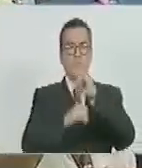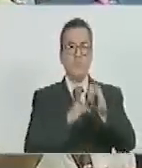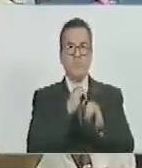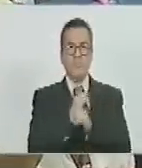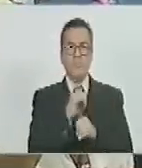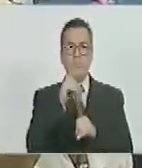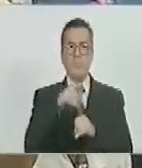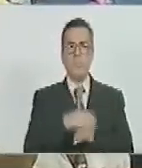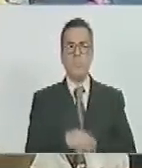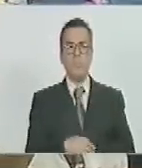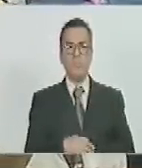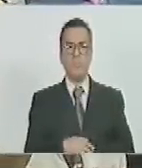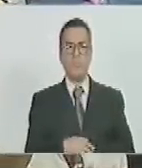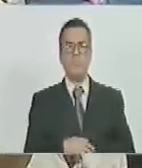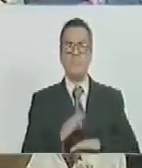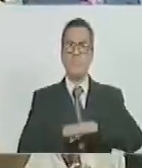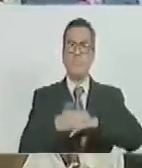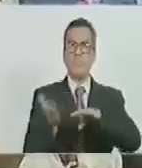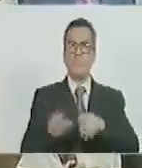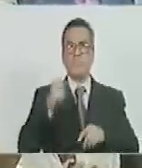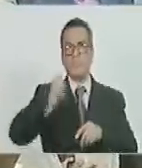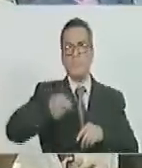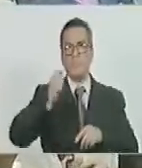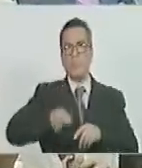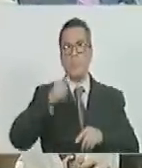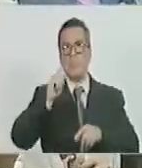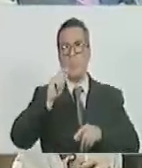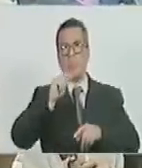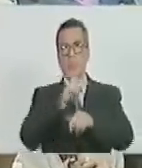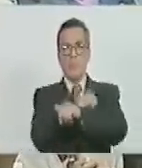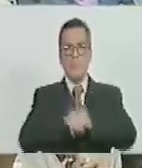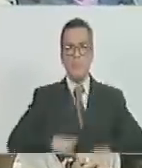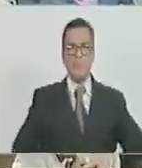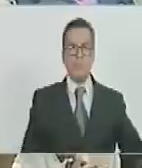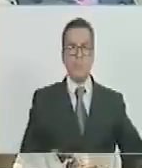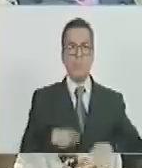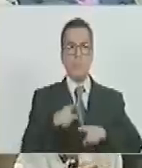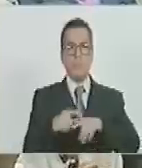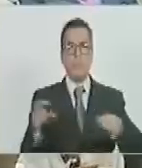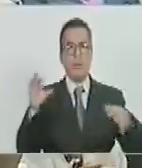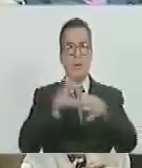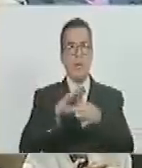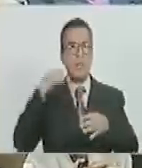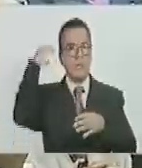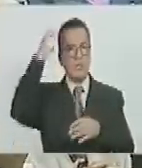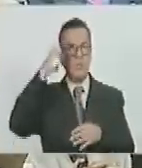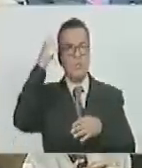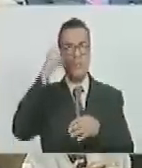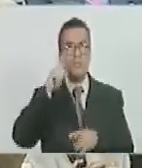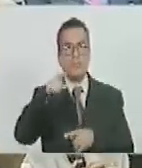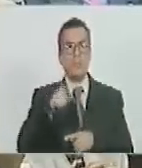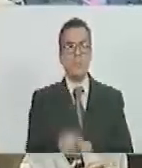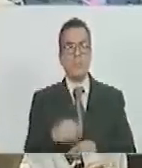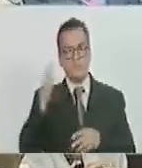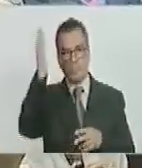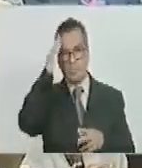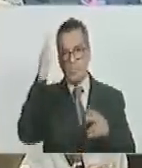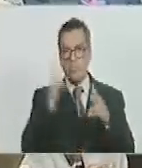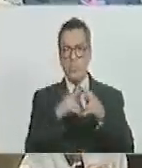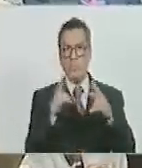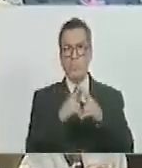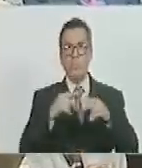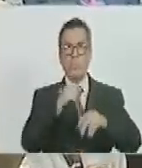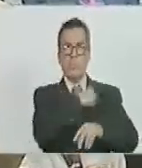internacional. Porque un tribunal de Portugal, de la Unión Europea, está reconociendo